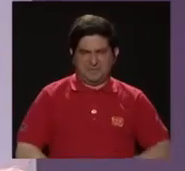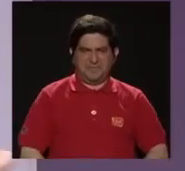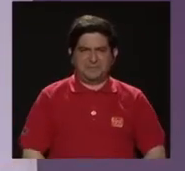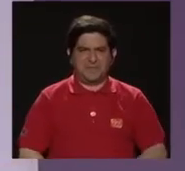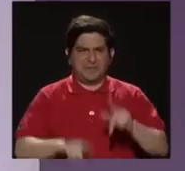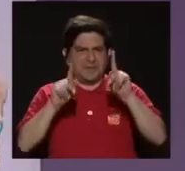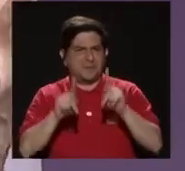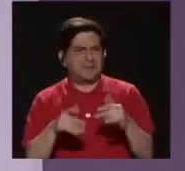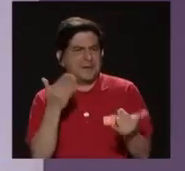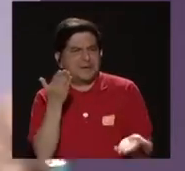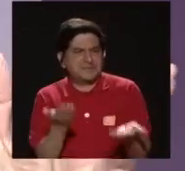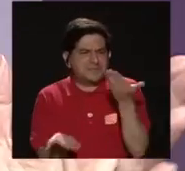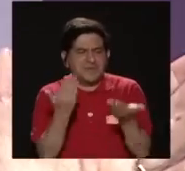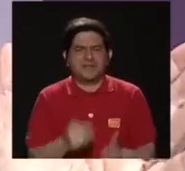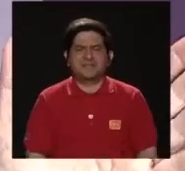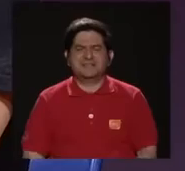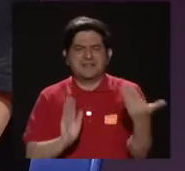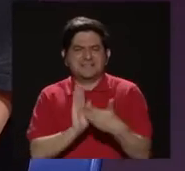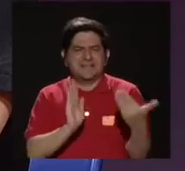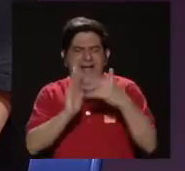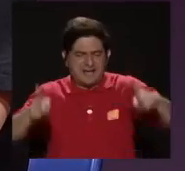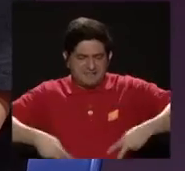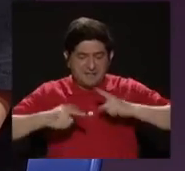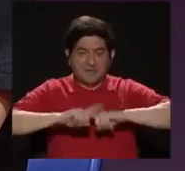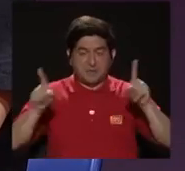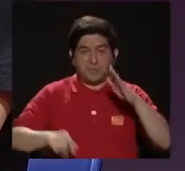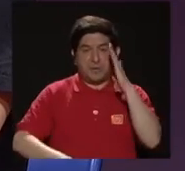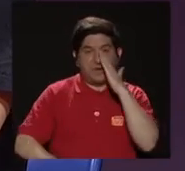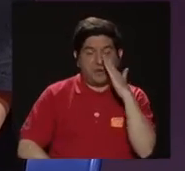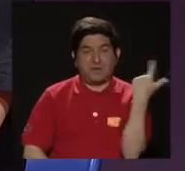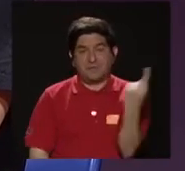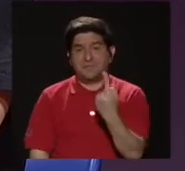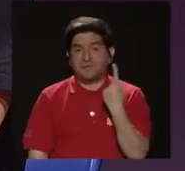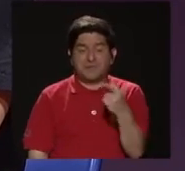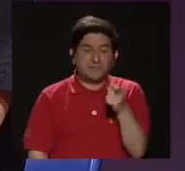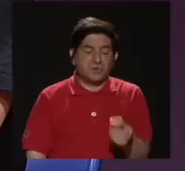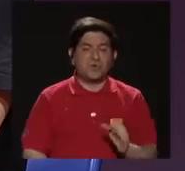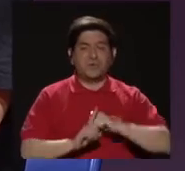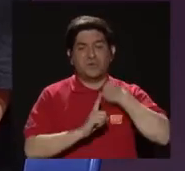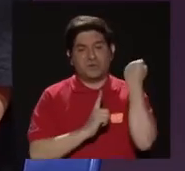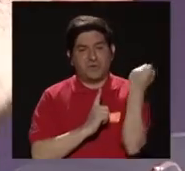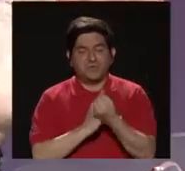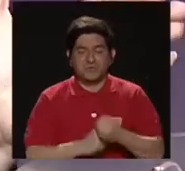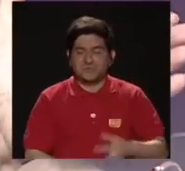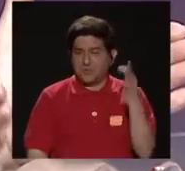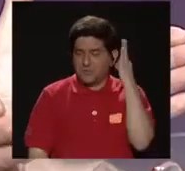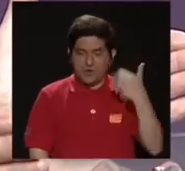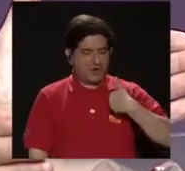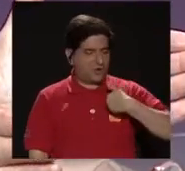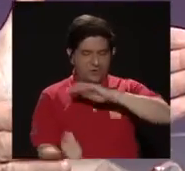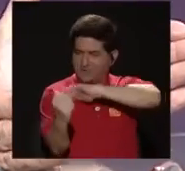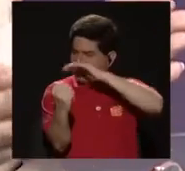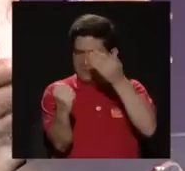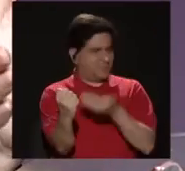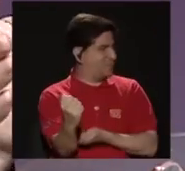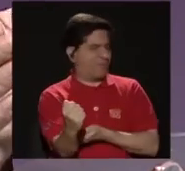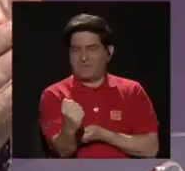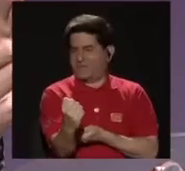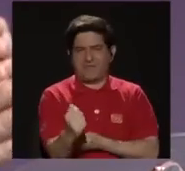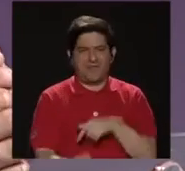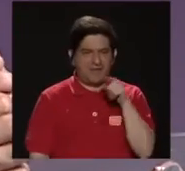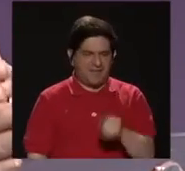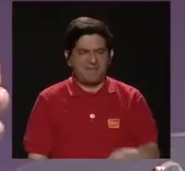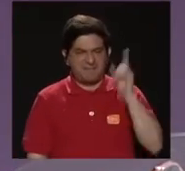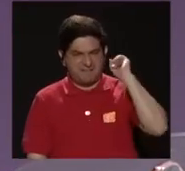le ha arruinado la vida, pero la madre solo ha sido, en esta sociedad en que las mujeres no tienen poder, la que ha